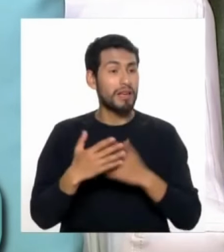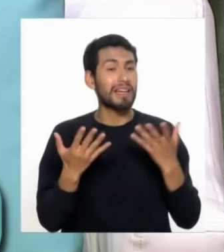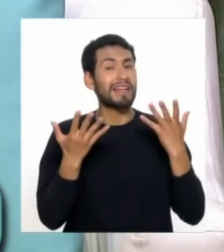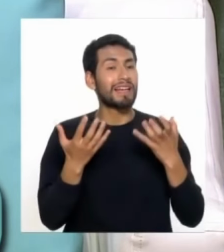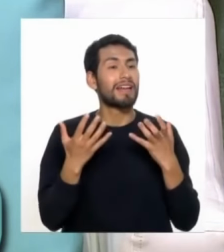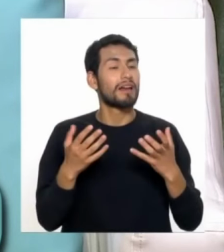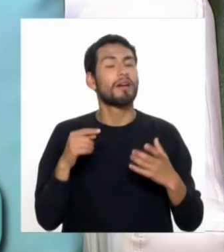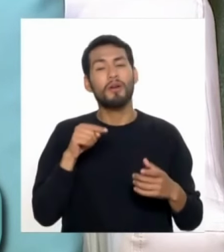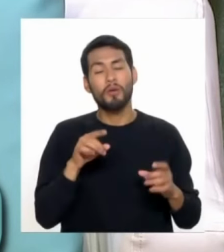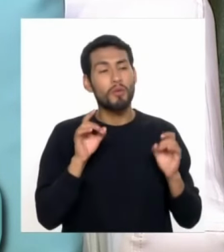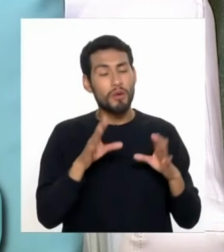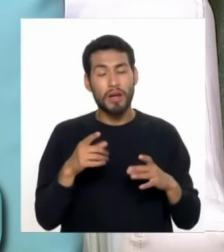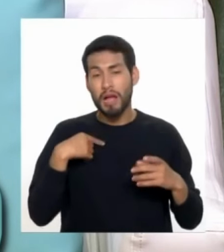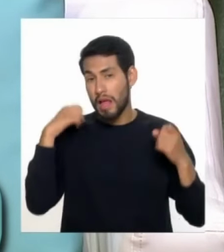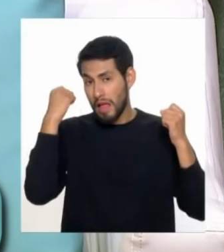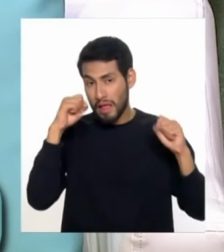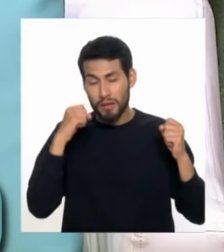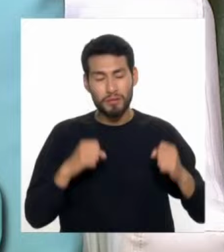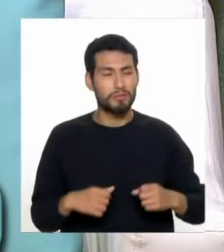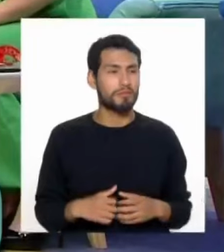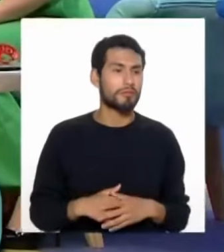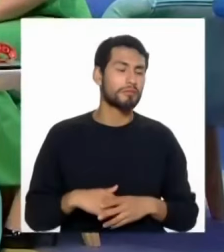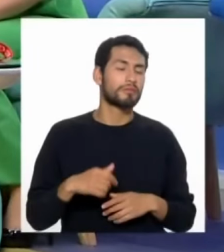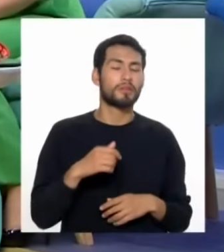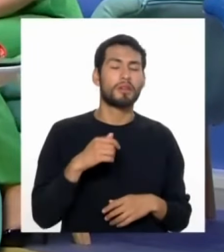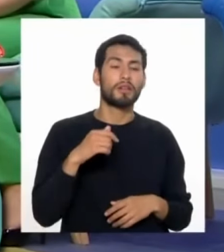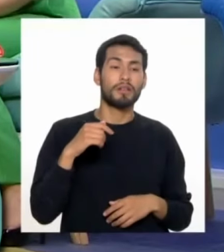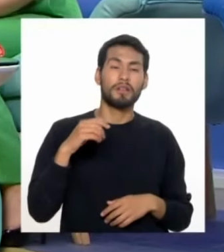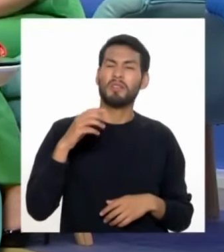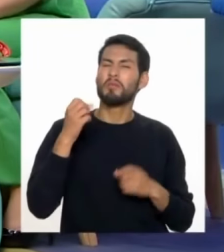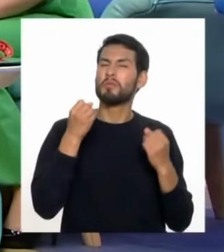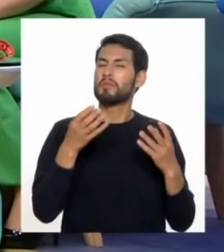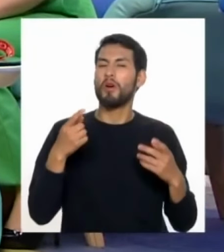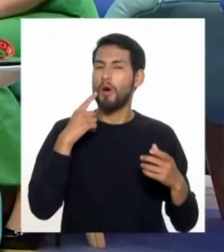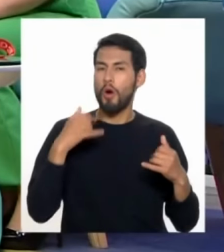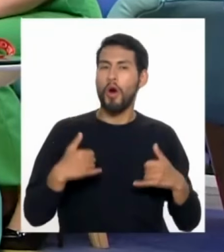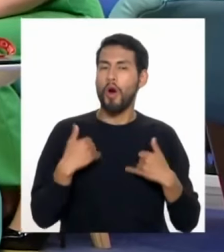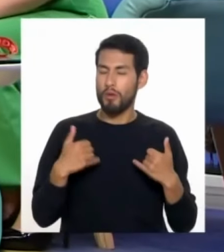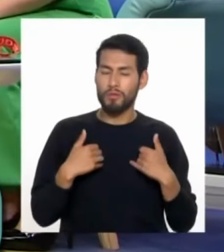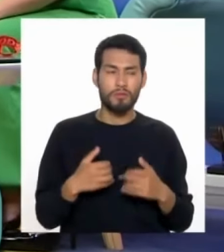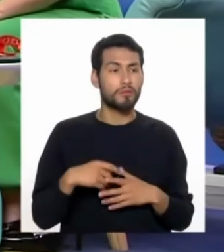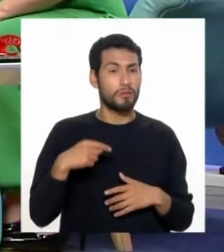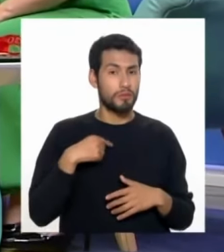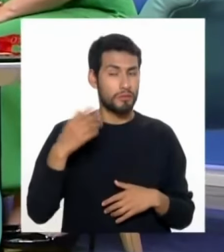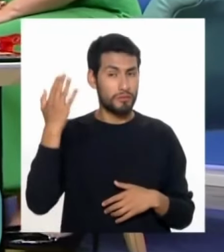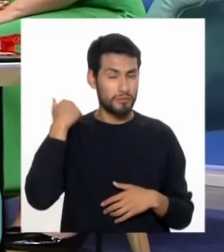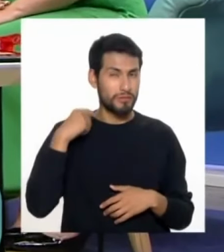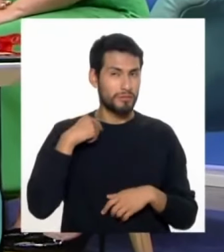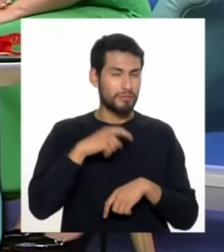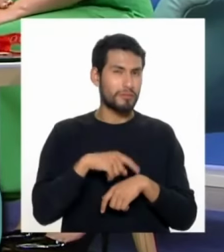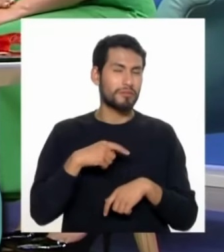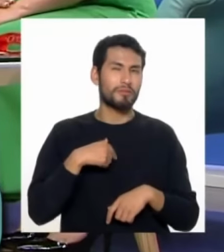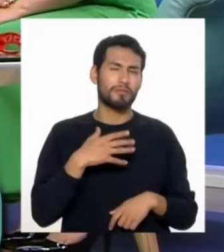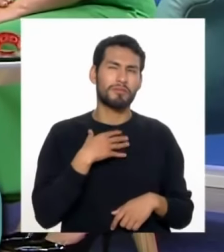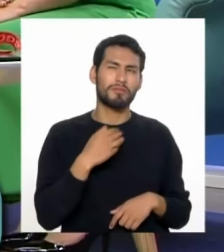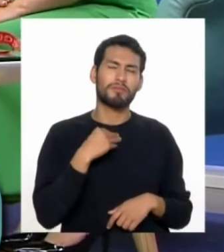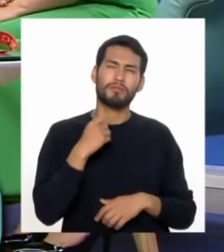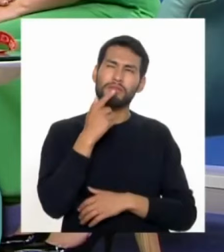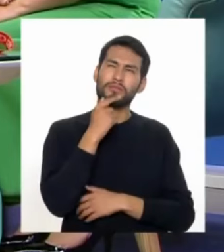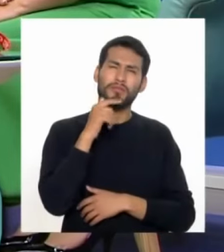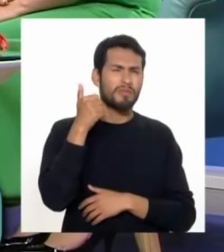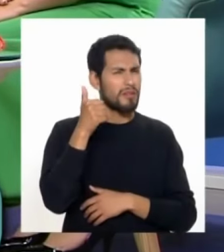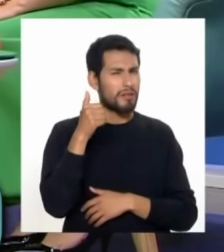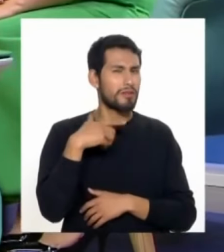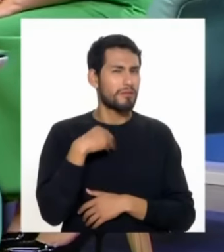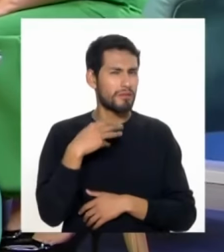querían realizar algún tipo de deporte, en su mayoría que sean jóvenes. Yo a esa edad tenía, ¿qué te puedo decir?, 10